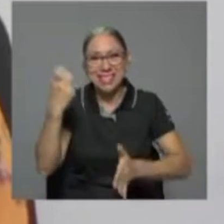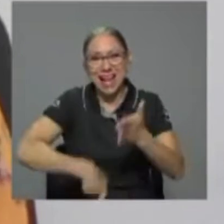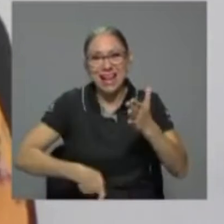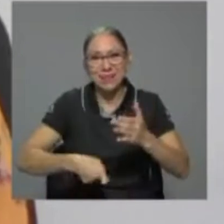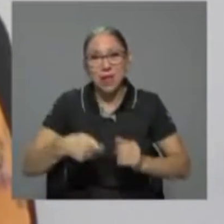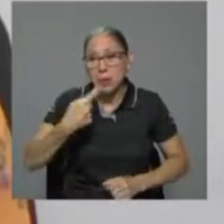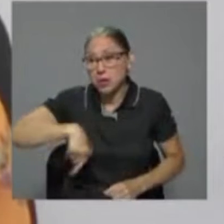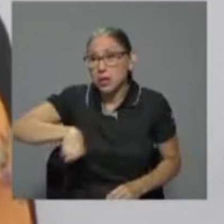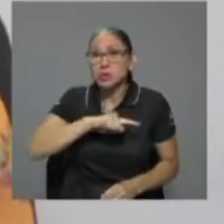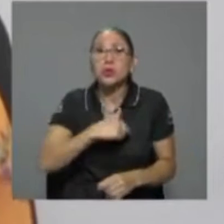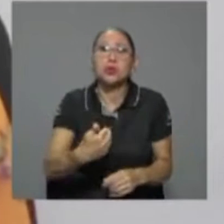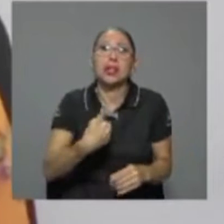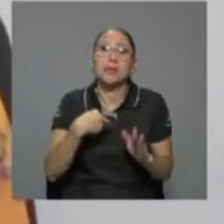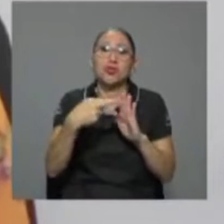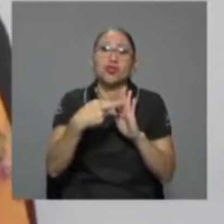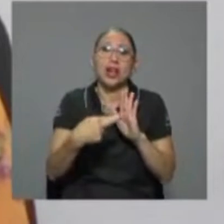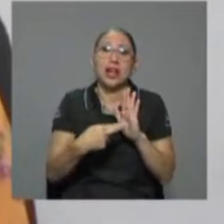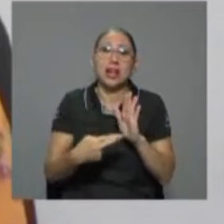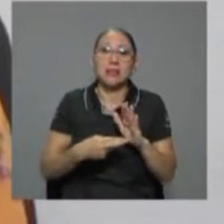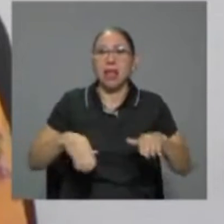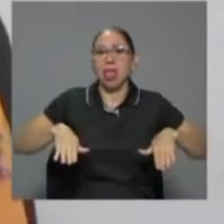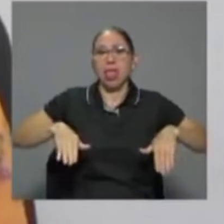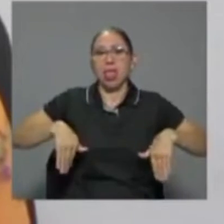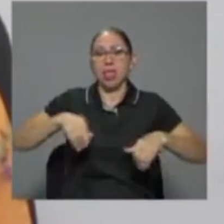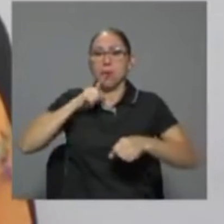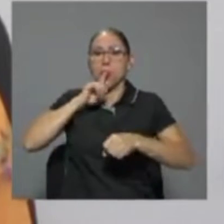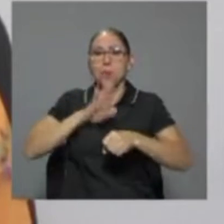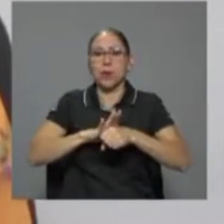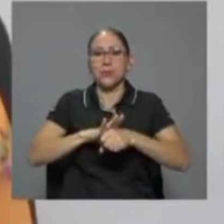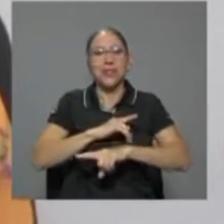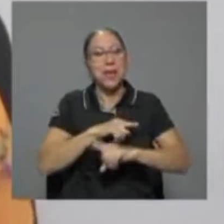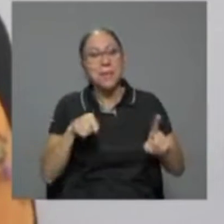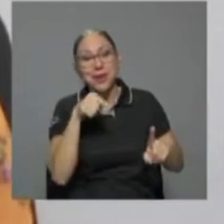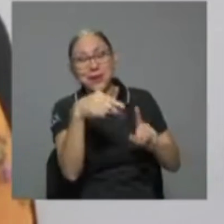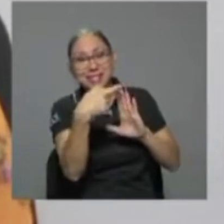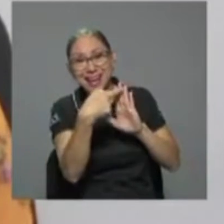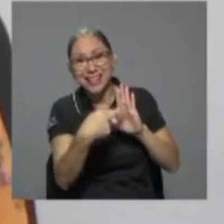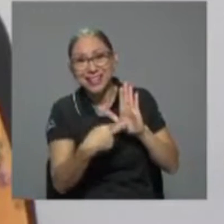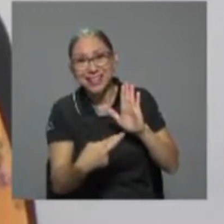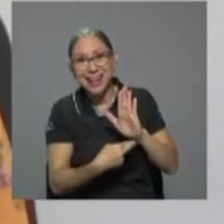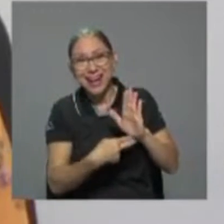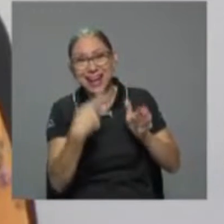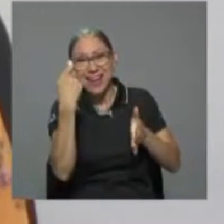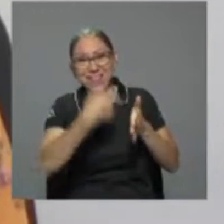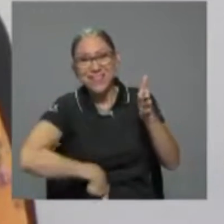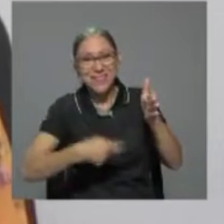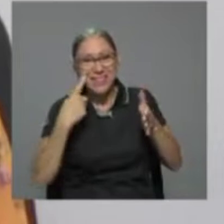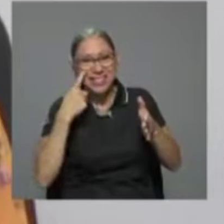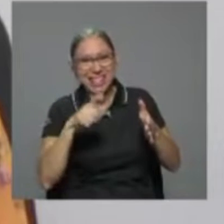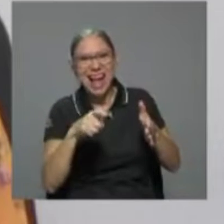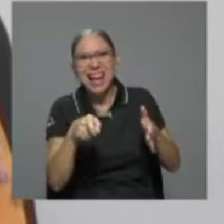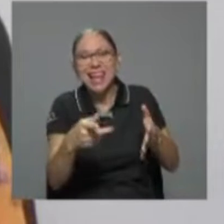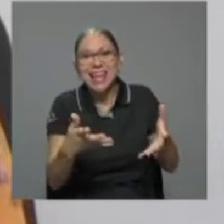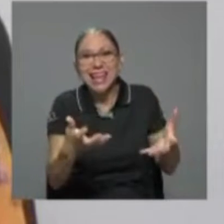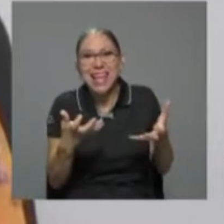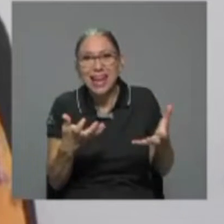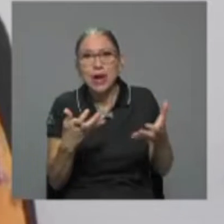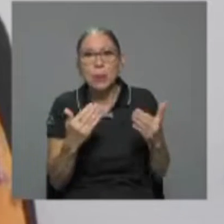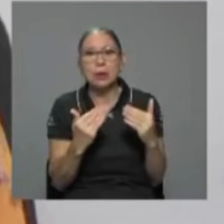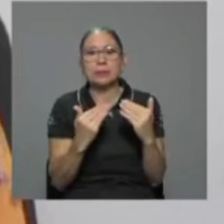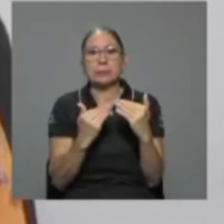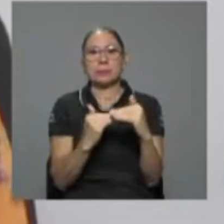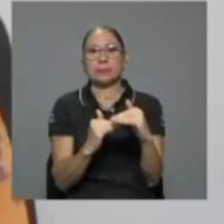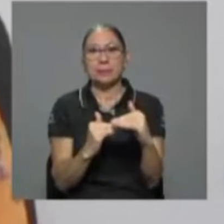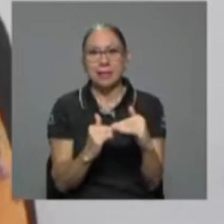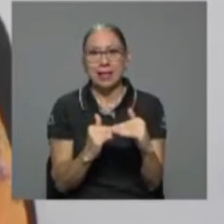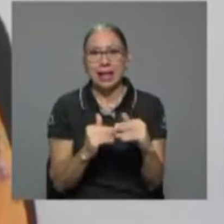no cumplimos, ¿verdad? Pero esta en su diseño lo que buscaba era contener el crecimiento del gasto